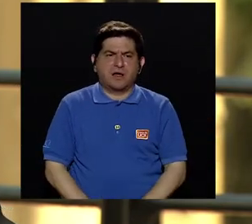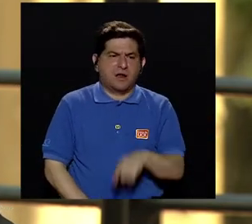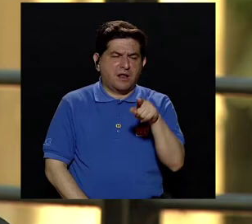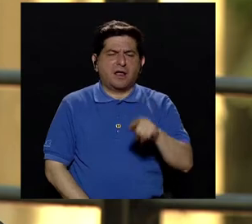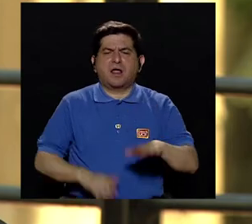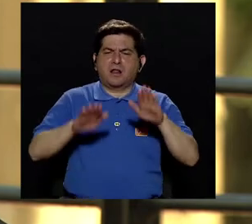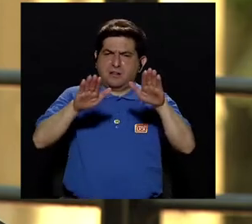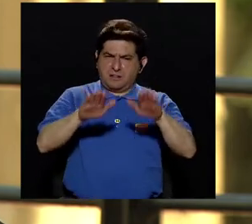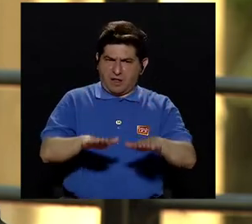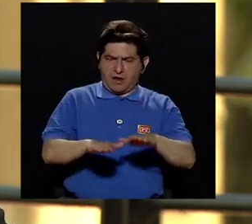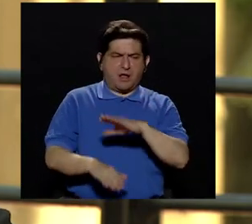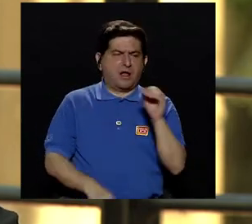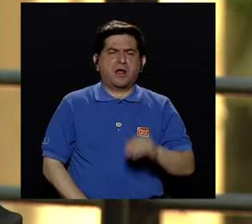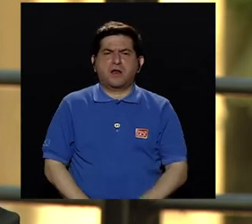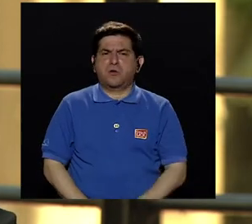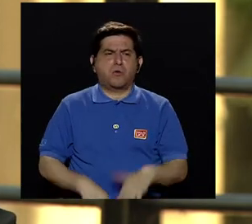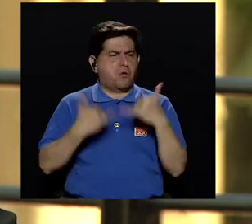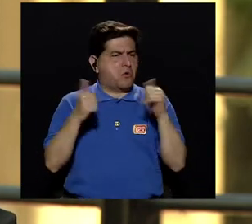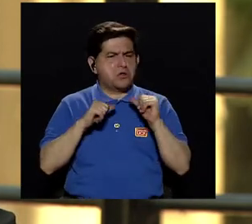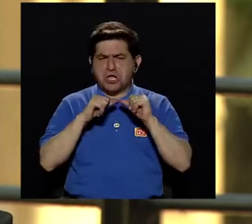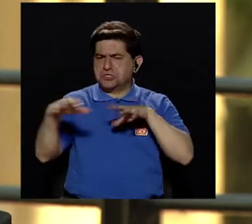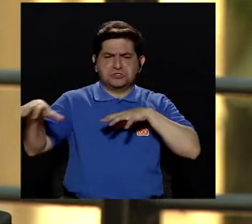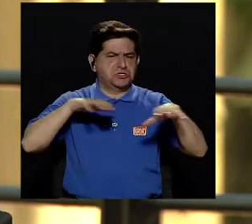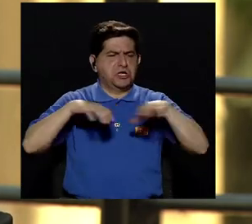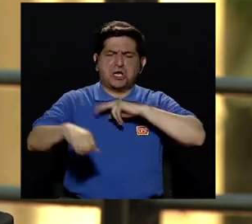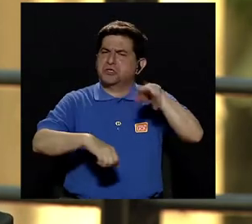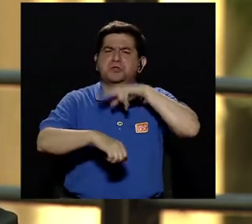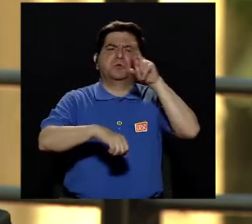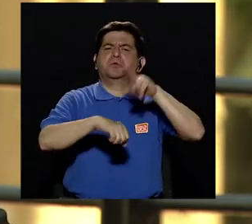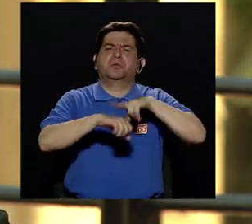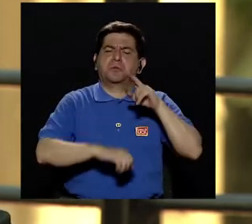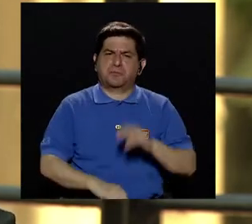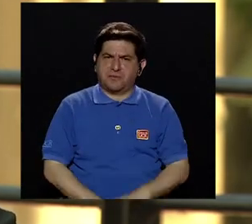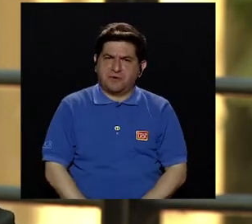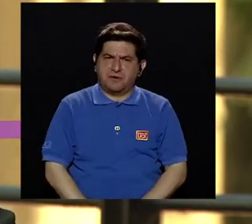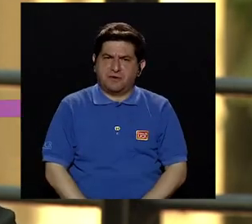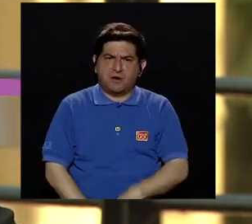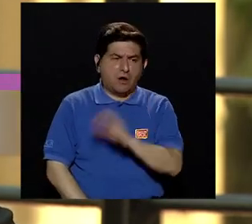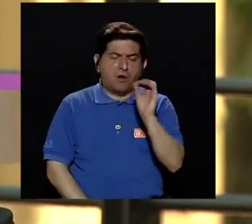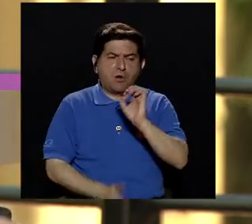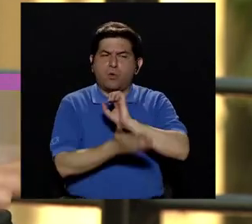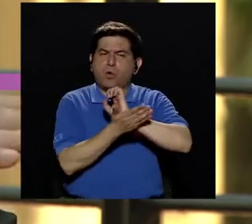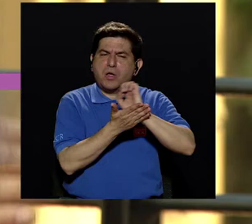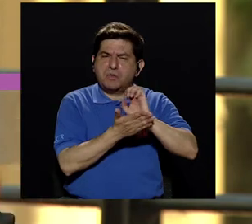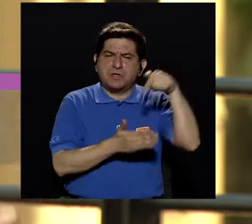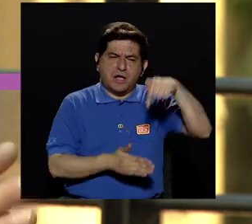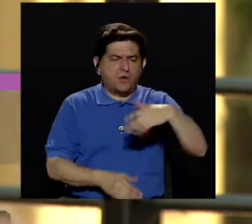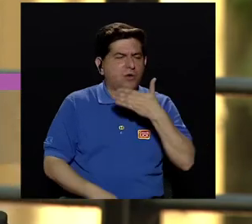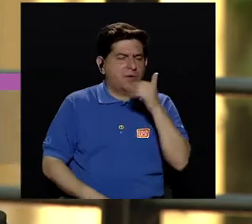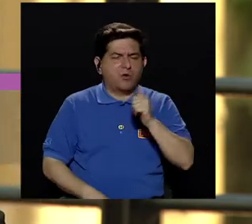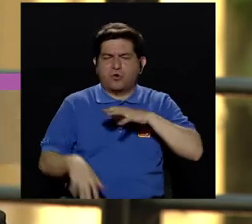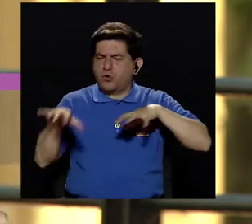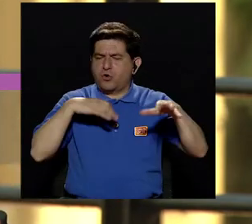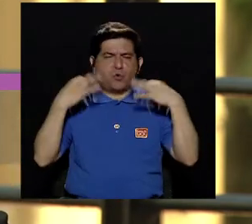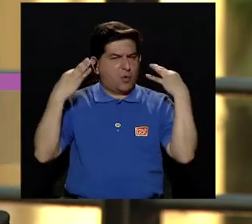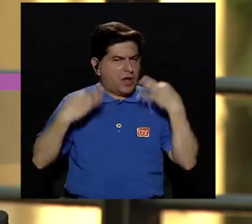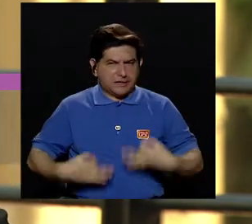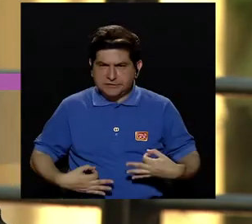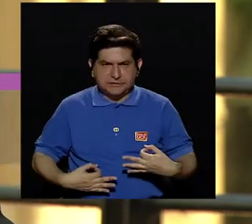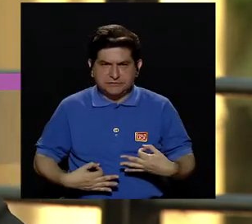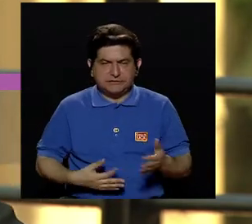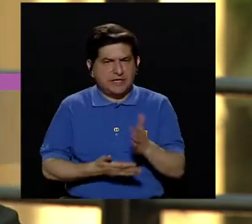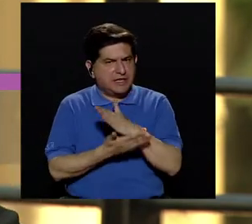¿tiene que ir a guardar reposo o se incorpora de pleno a sus actividades de vida diaria o se evita, mire, hoy no haga actividad física? No